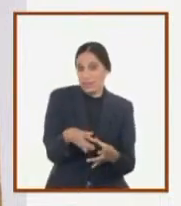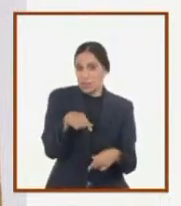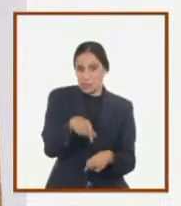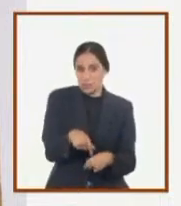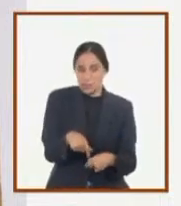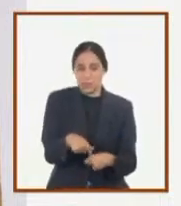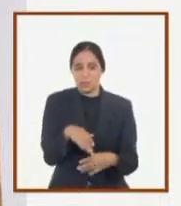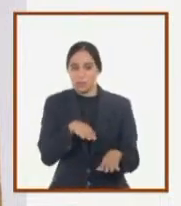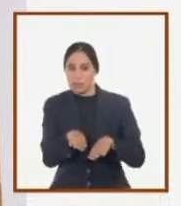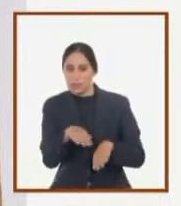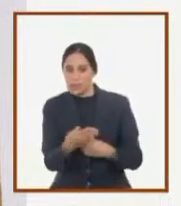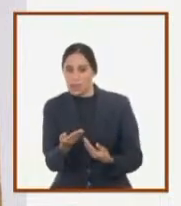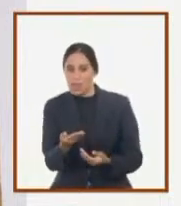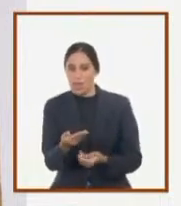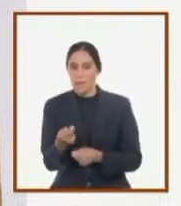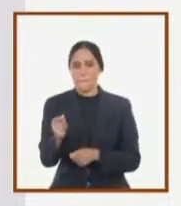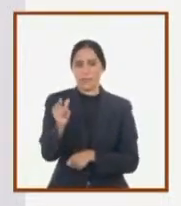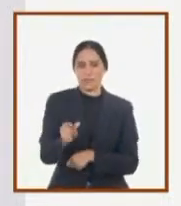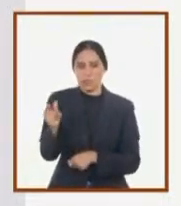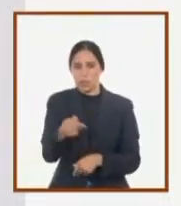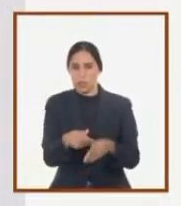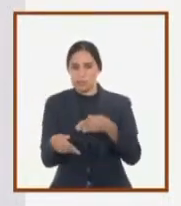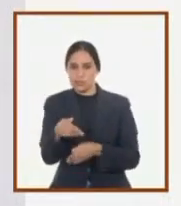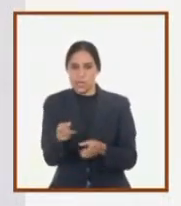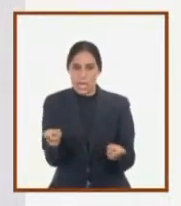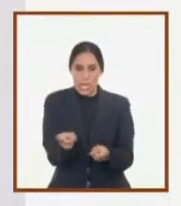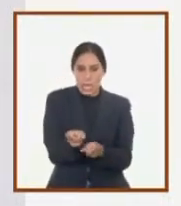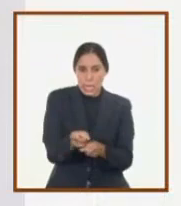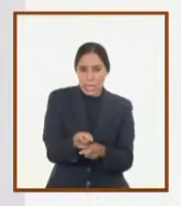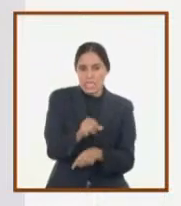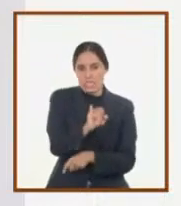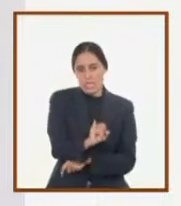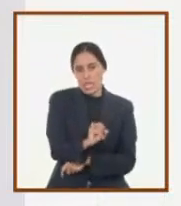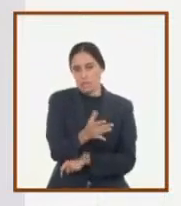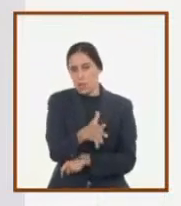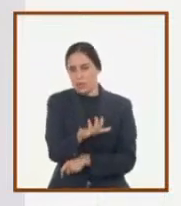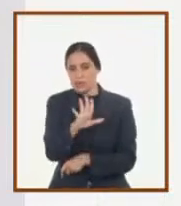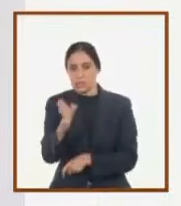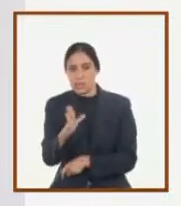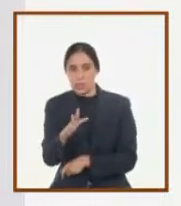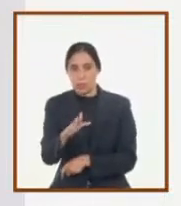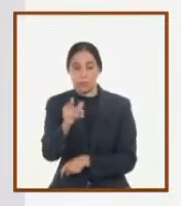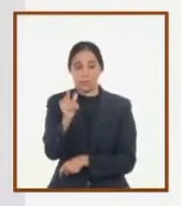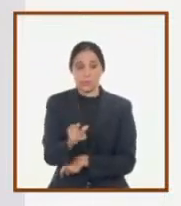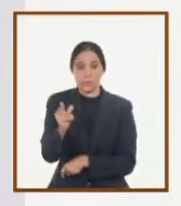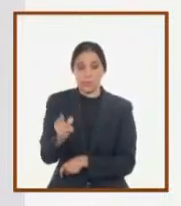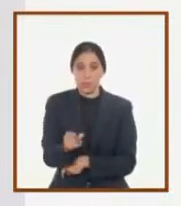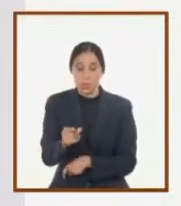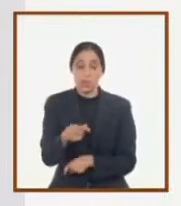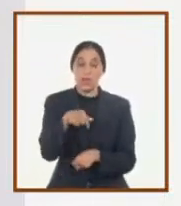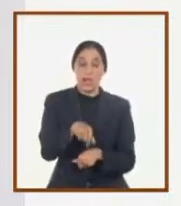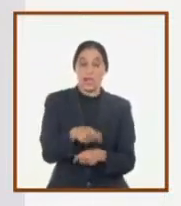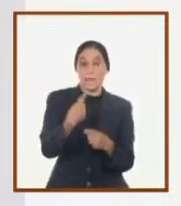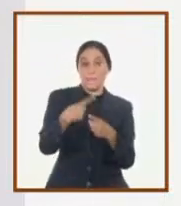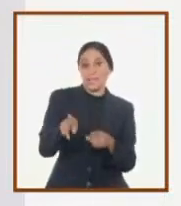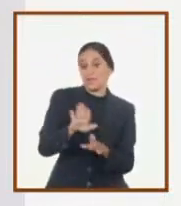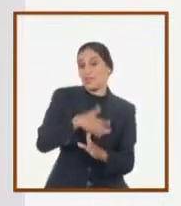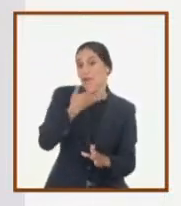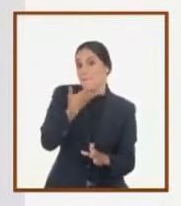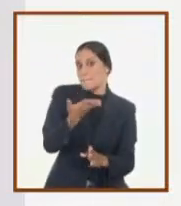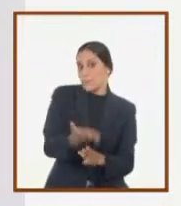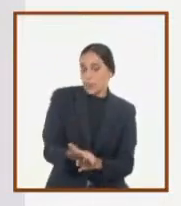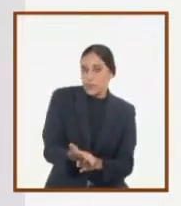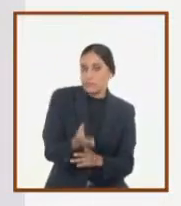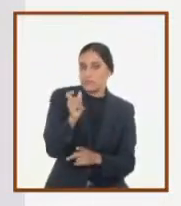conformado por muy poquitas personas apenas eran cinco o seis y radicaban en palacio entonces pero ya en esta fecha